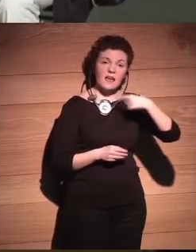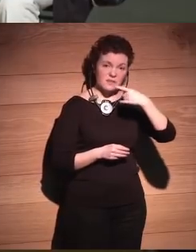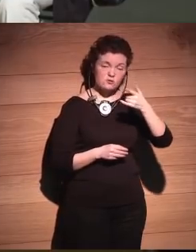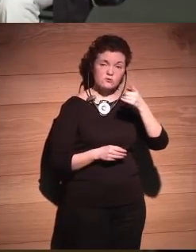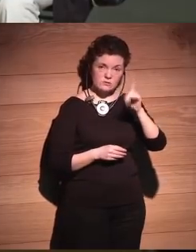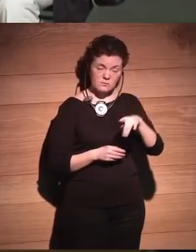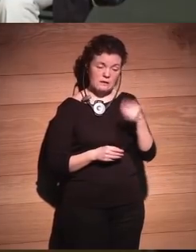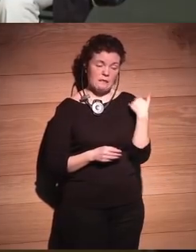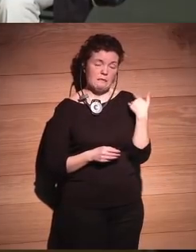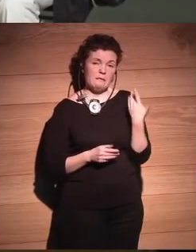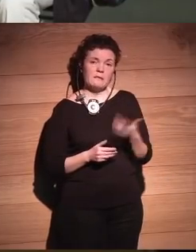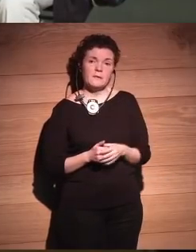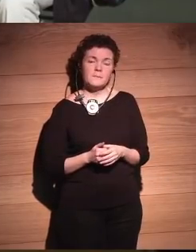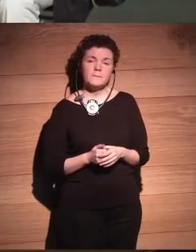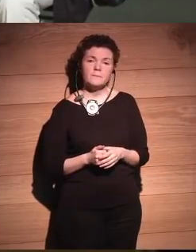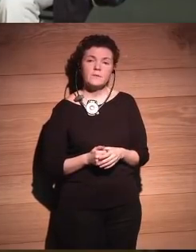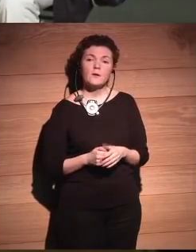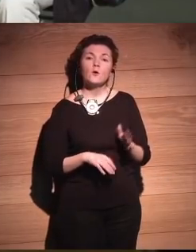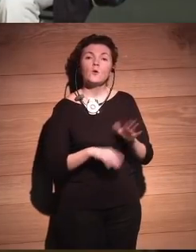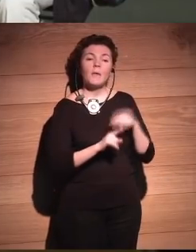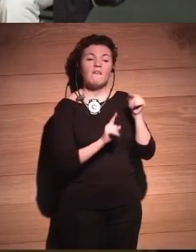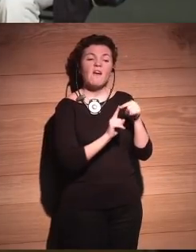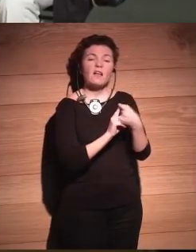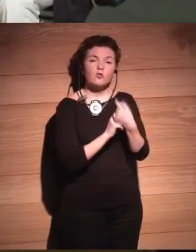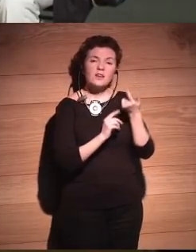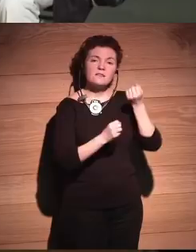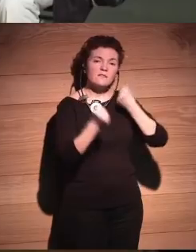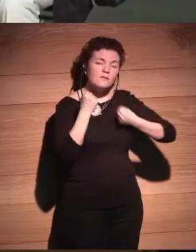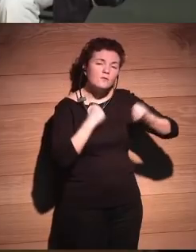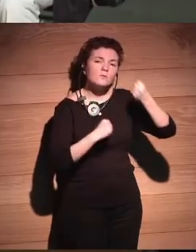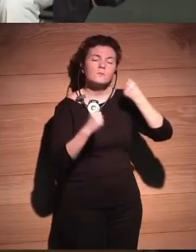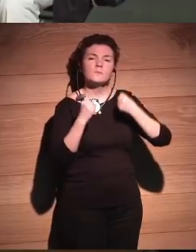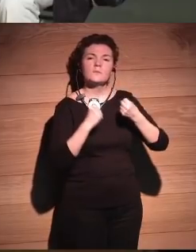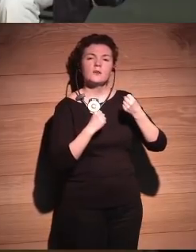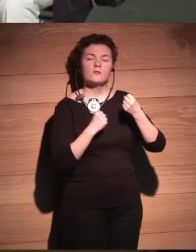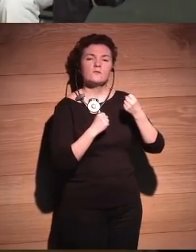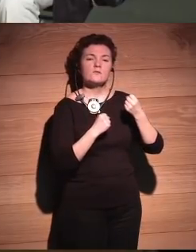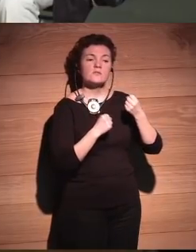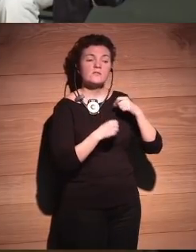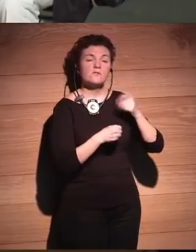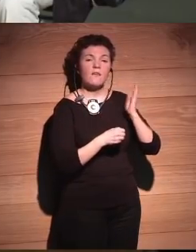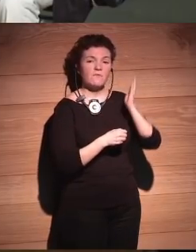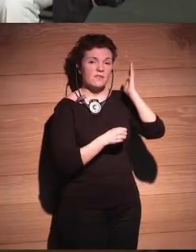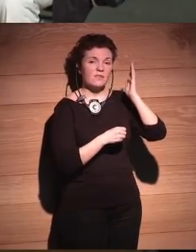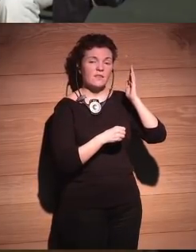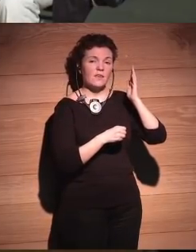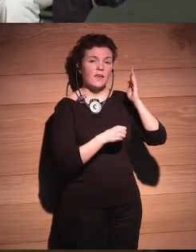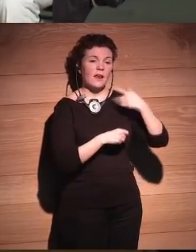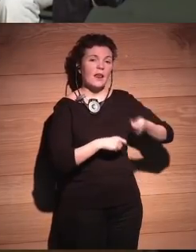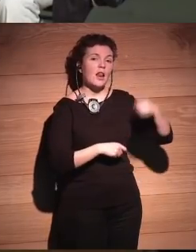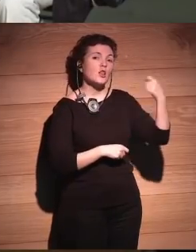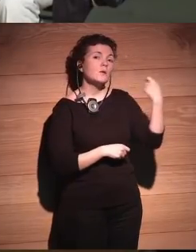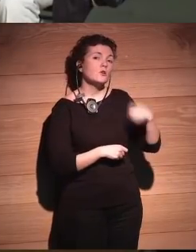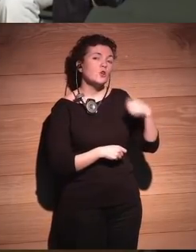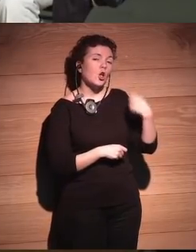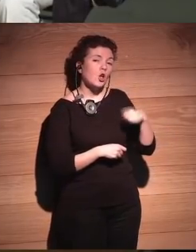pasada hace un poquito. Debido a los factores económicos que influyen en el coste de